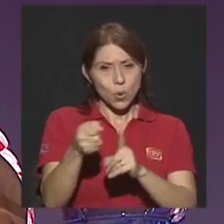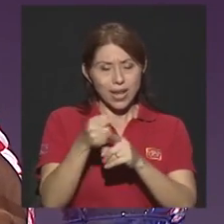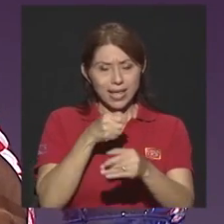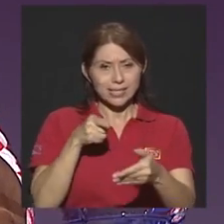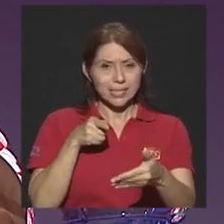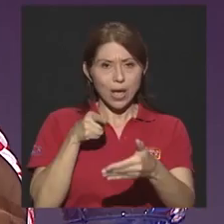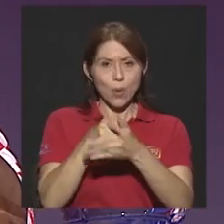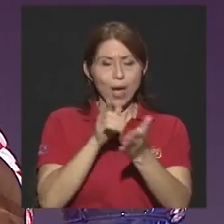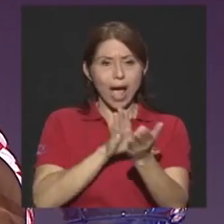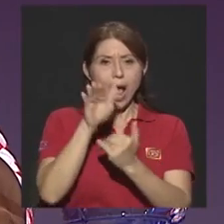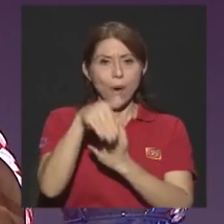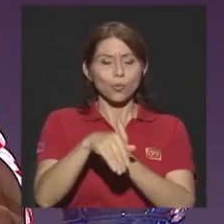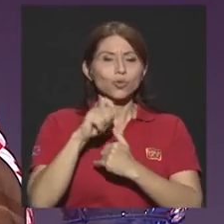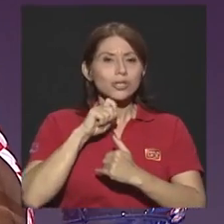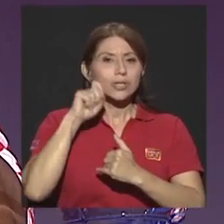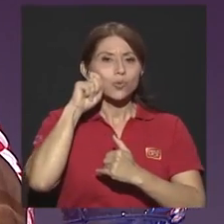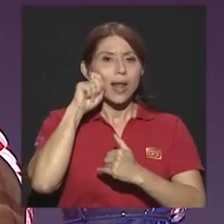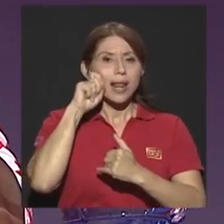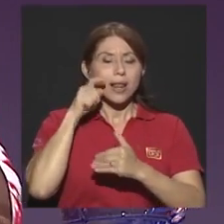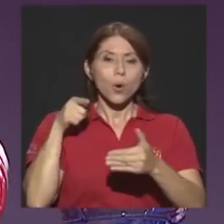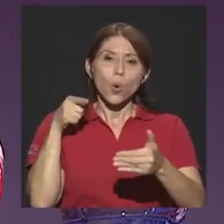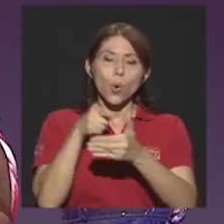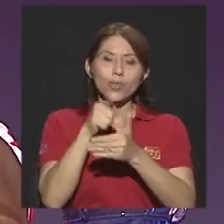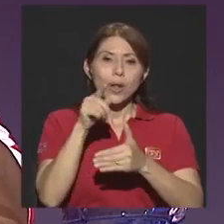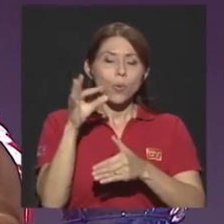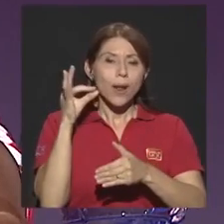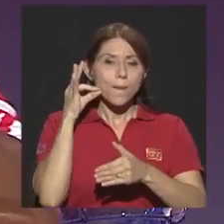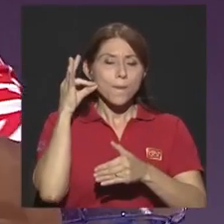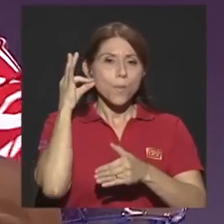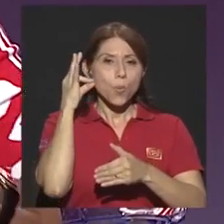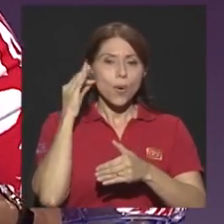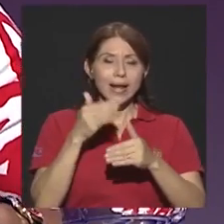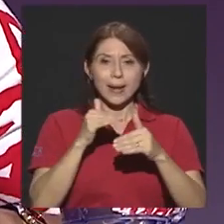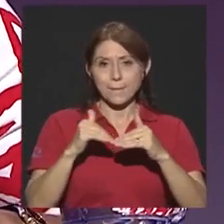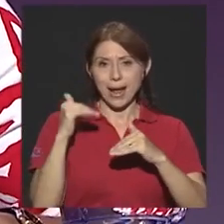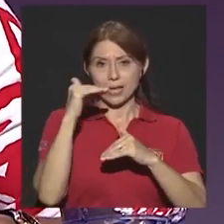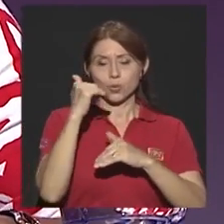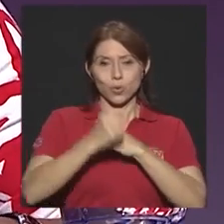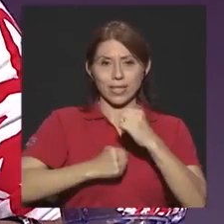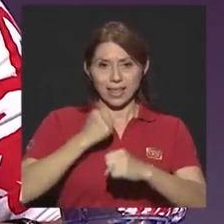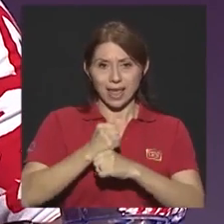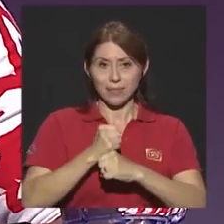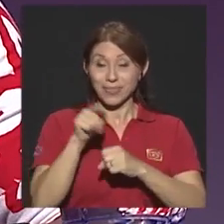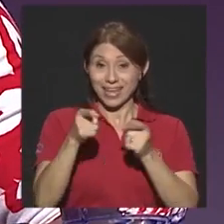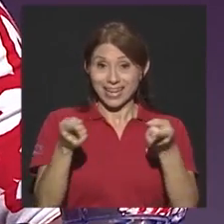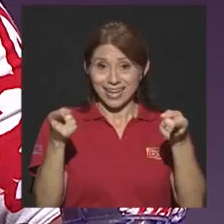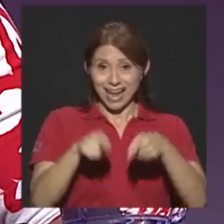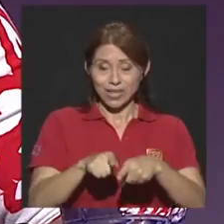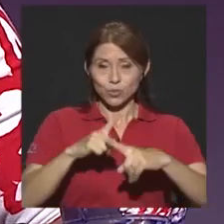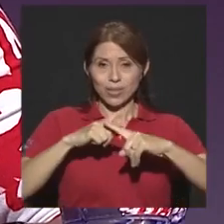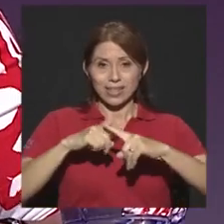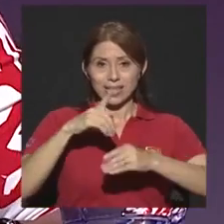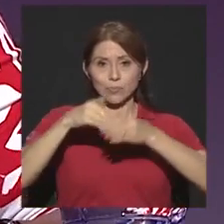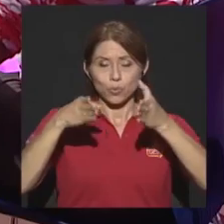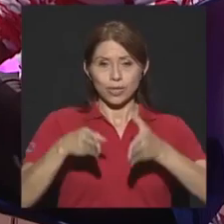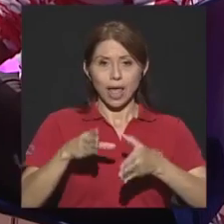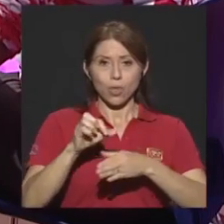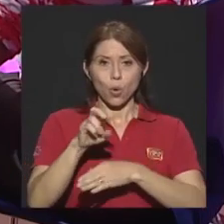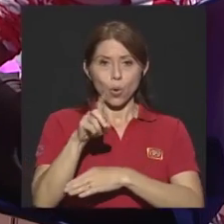sexual contra mujer mayor de edad, en el marco, refiriéndonos a este caso tan sonado del exdiputado